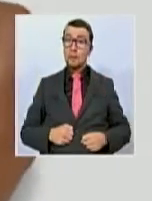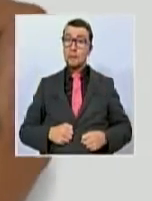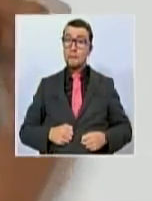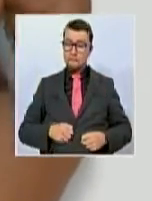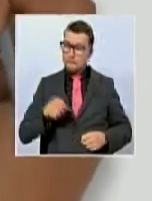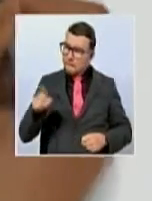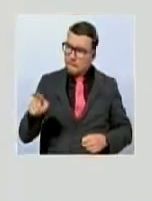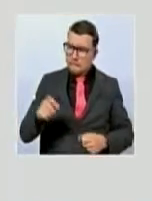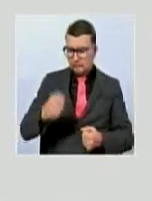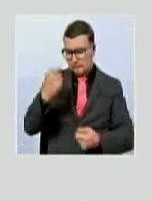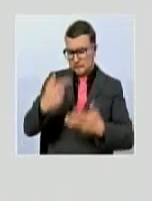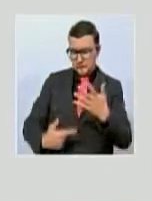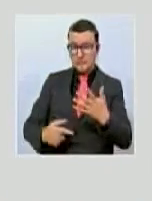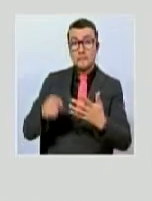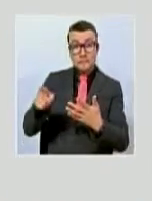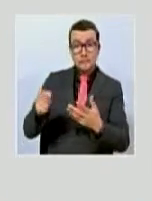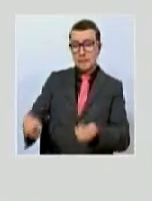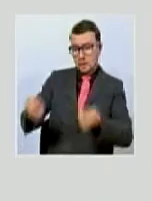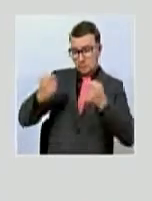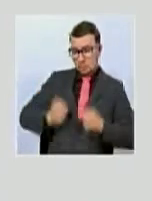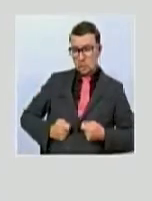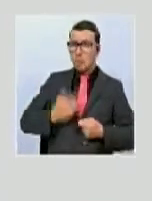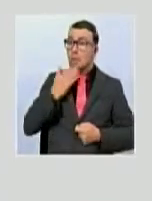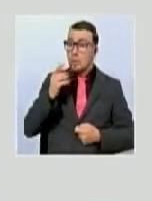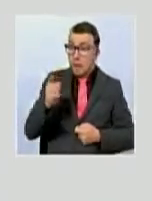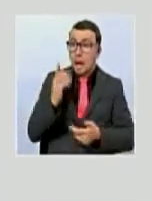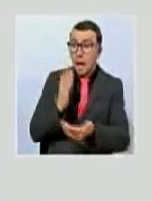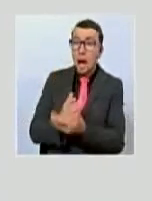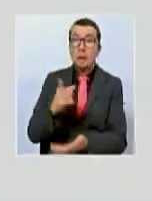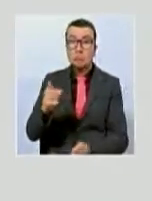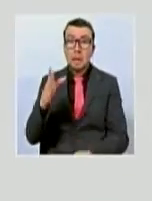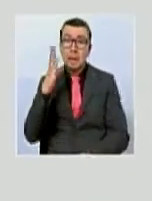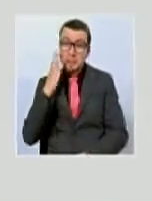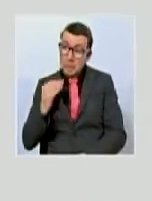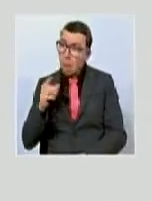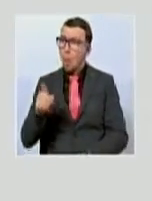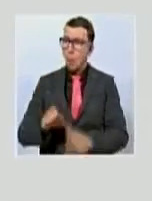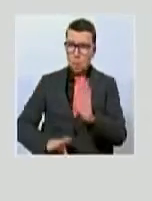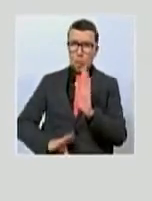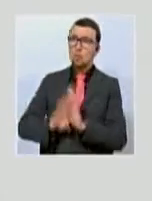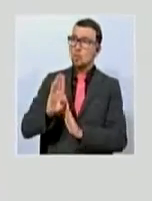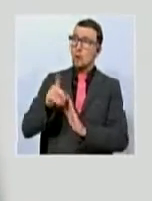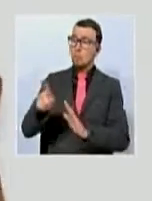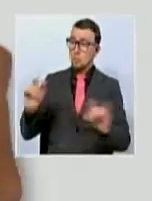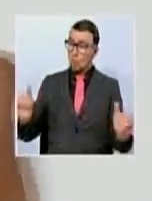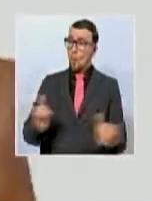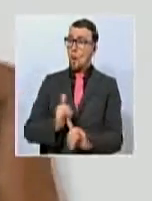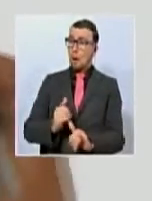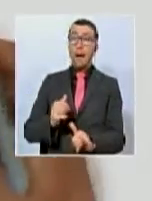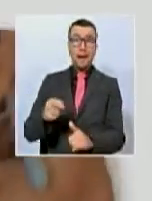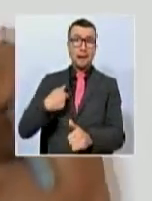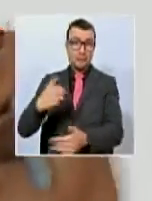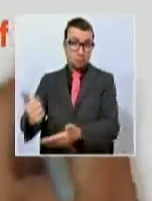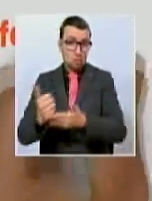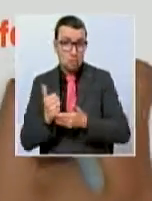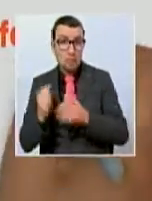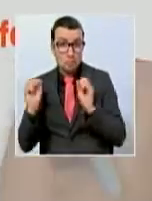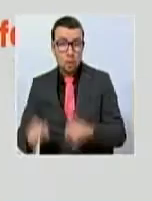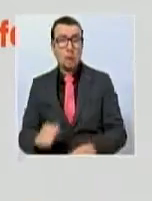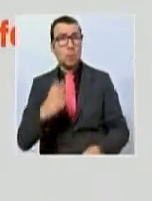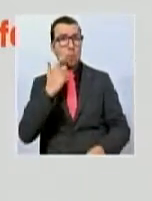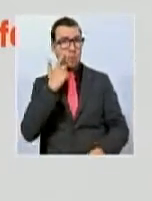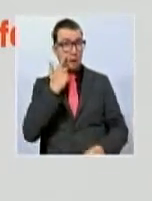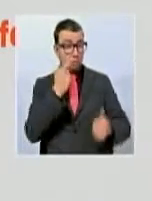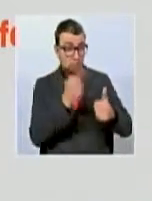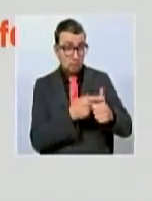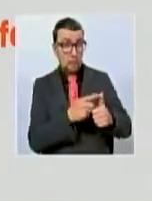tenga experiencia y casos exitosos para bajar de peso. Entonces, desconfiemos un poquito de esto y tengamos mucho cuidado con estos productos para